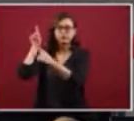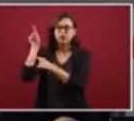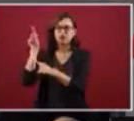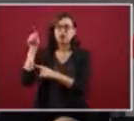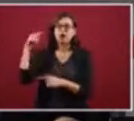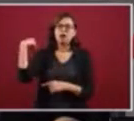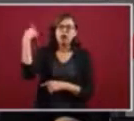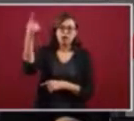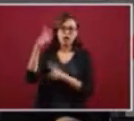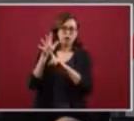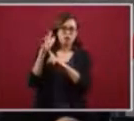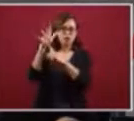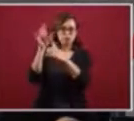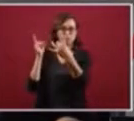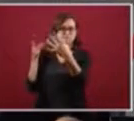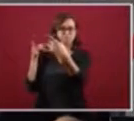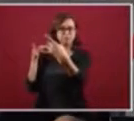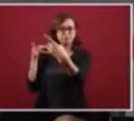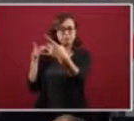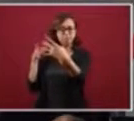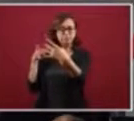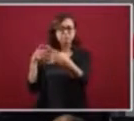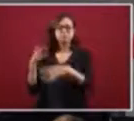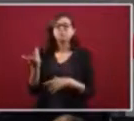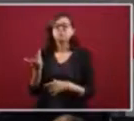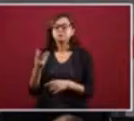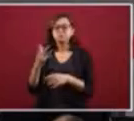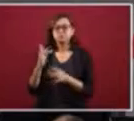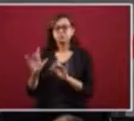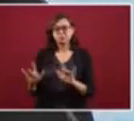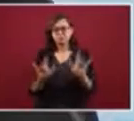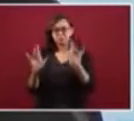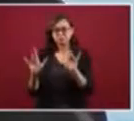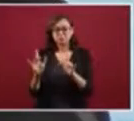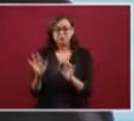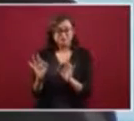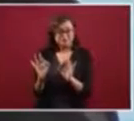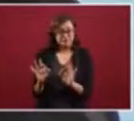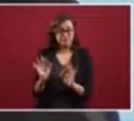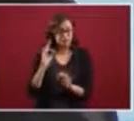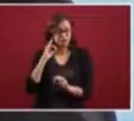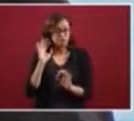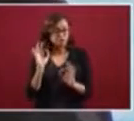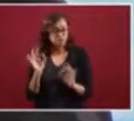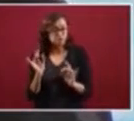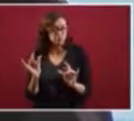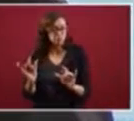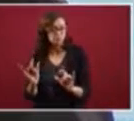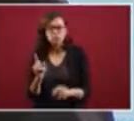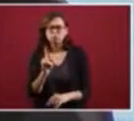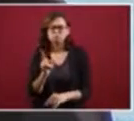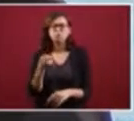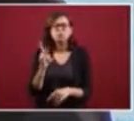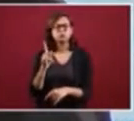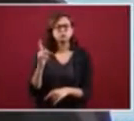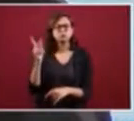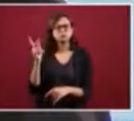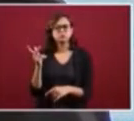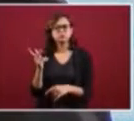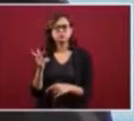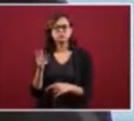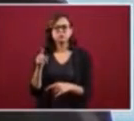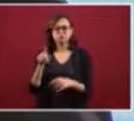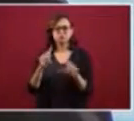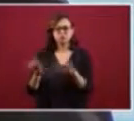del fabricante, si bien no se trataba de una grabación de alta calidad, se pudieron identificar gracias al